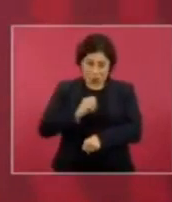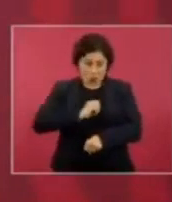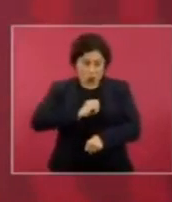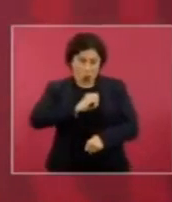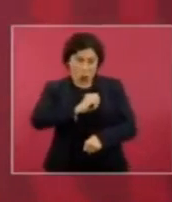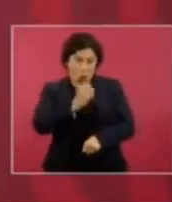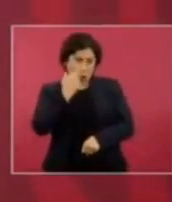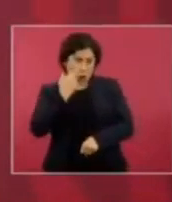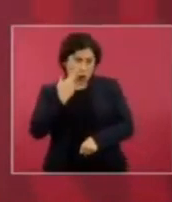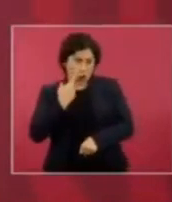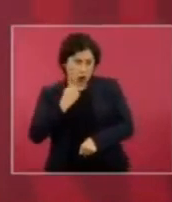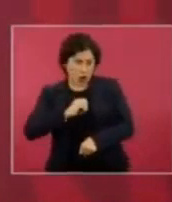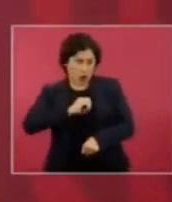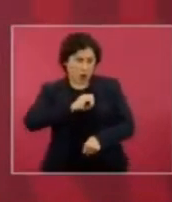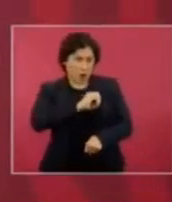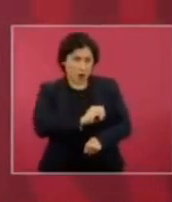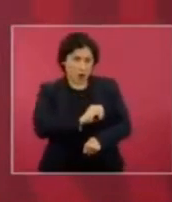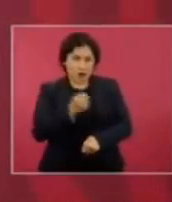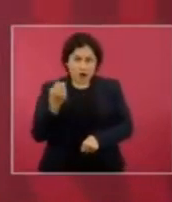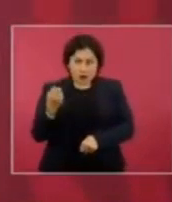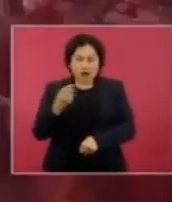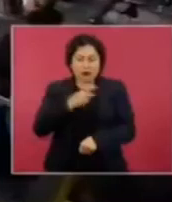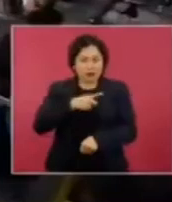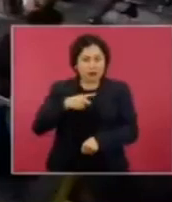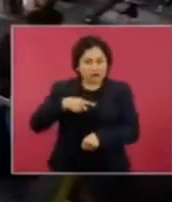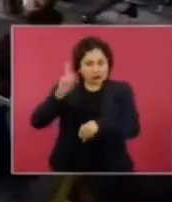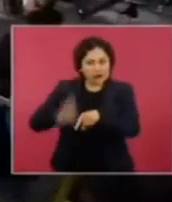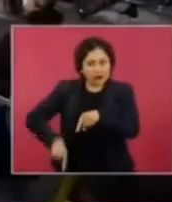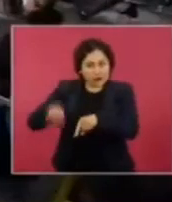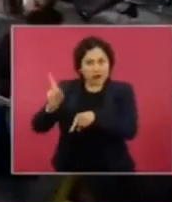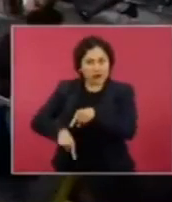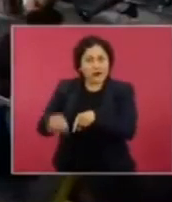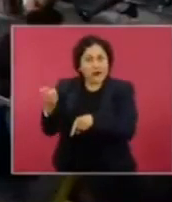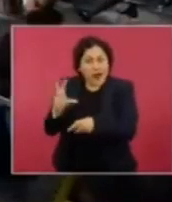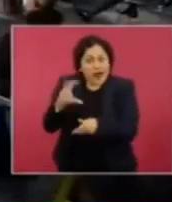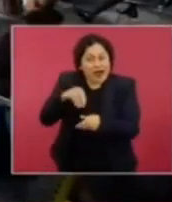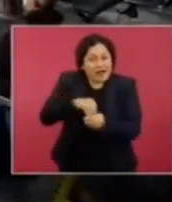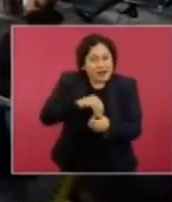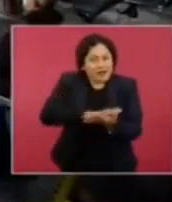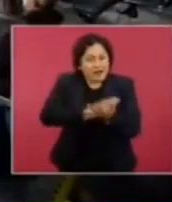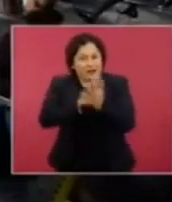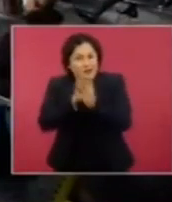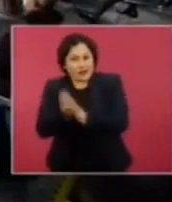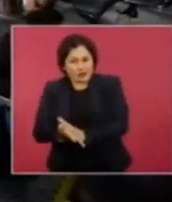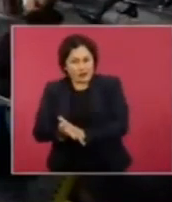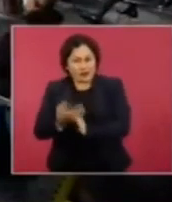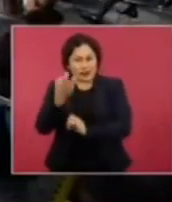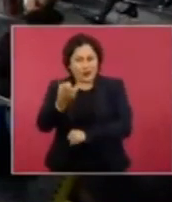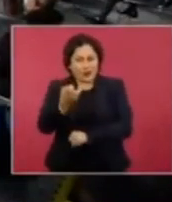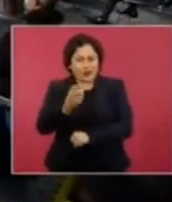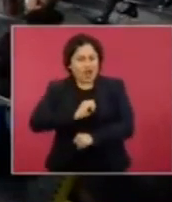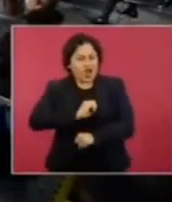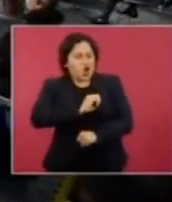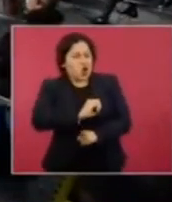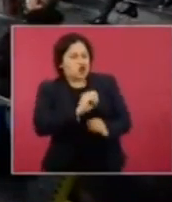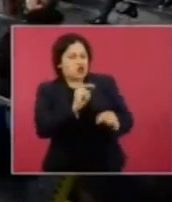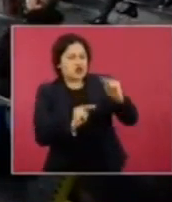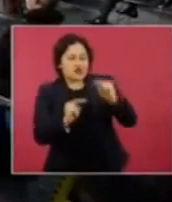Esto es parte del cambio, de la transformación. No al racismo, no al clasismo, no a la